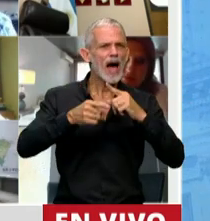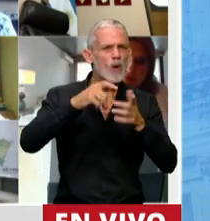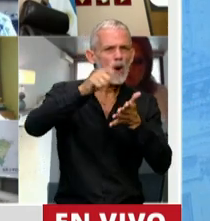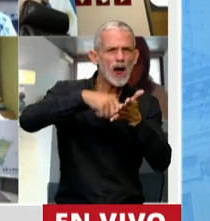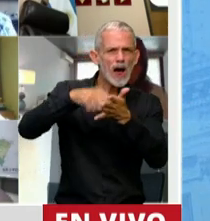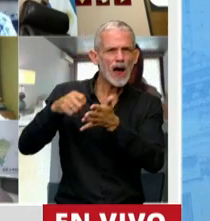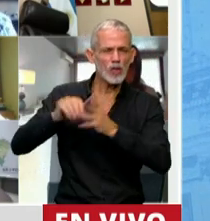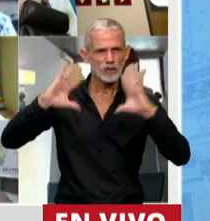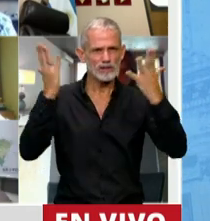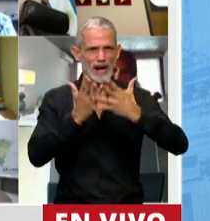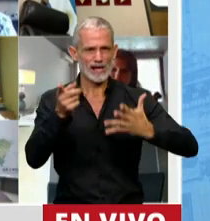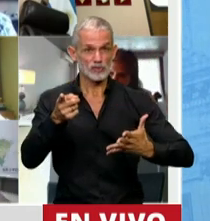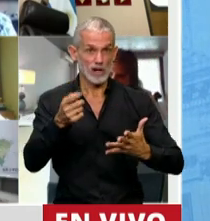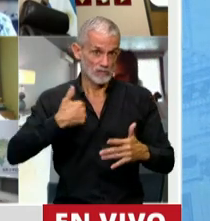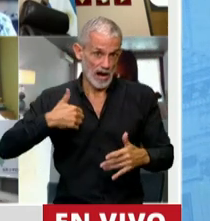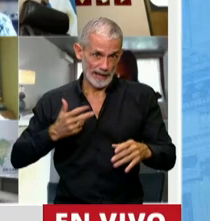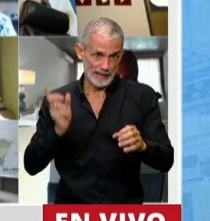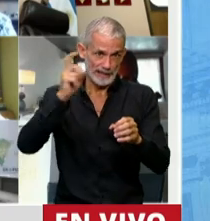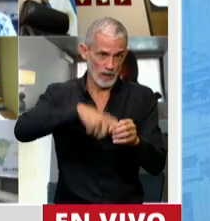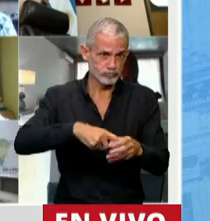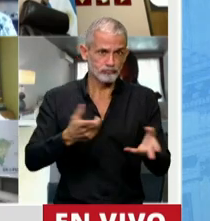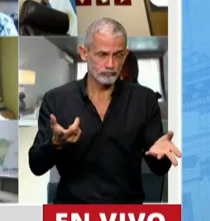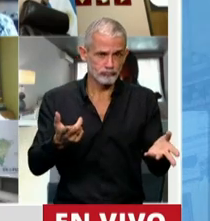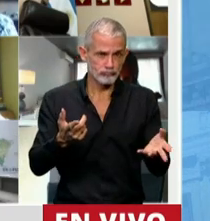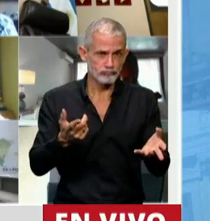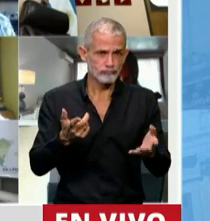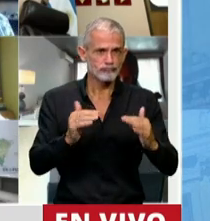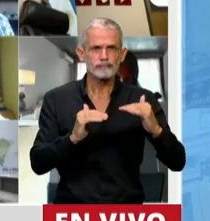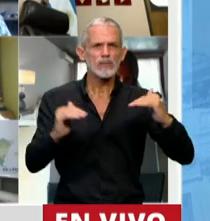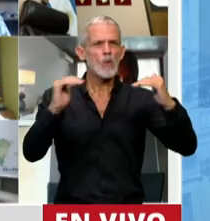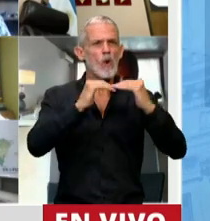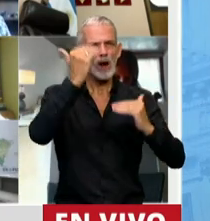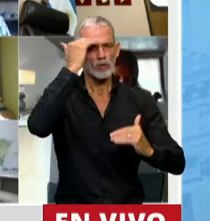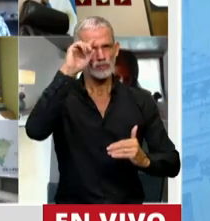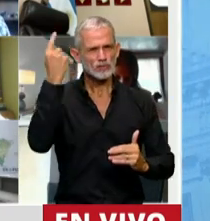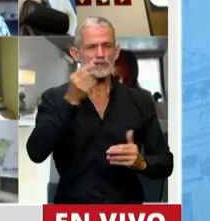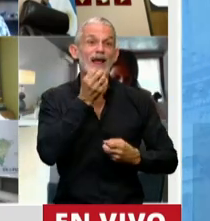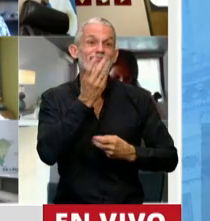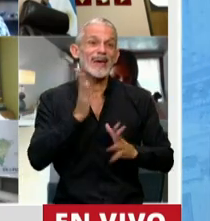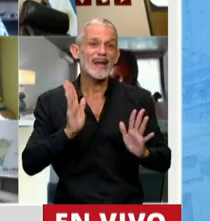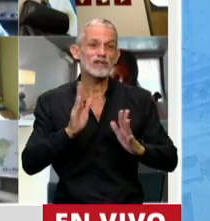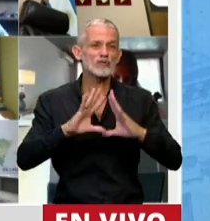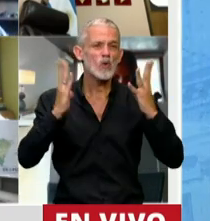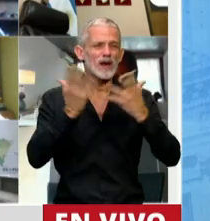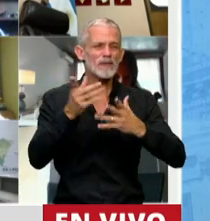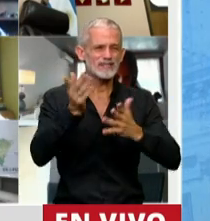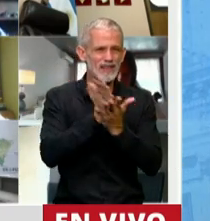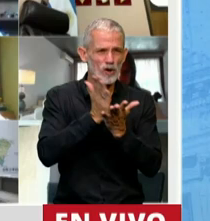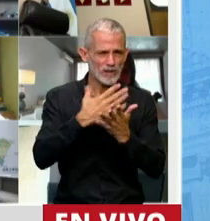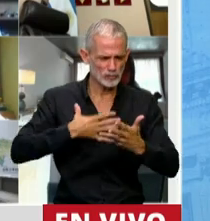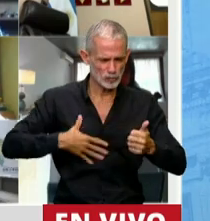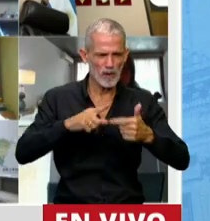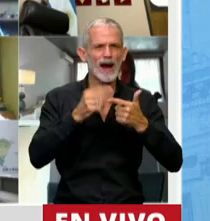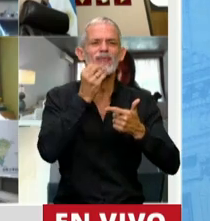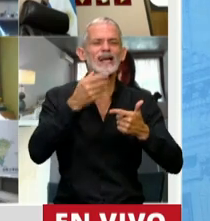tratados internacionales a los cuales hemos adherido y tienen rango constitucional, la Declaración Universal de los Derechos Humanos,